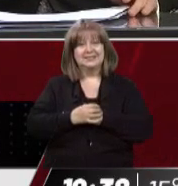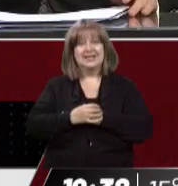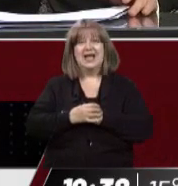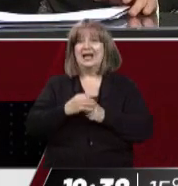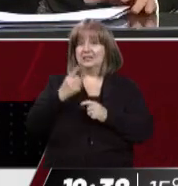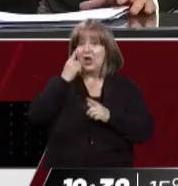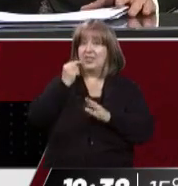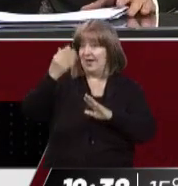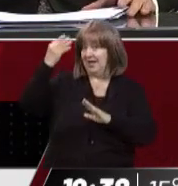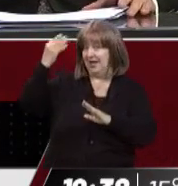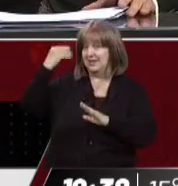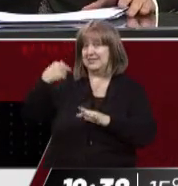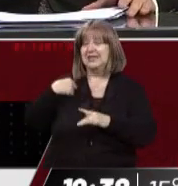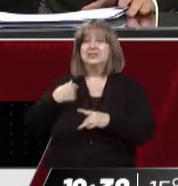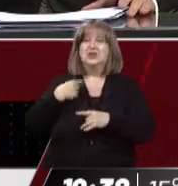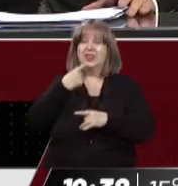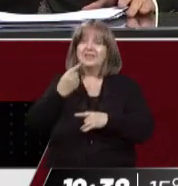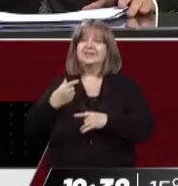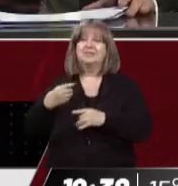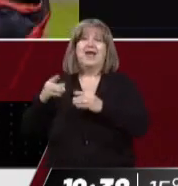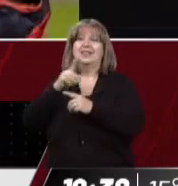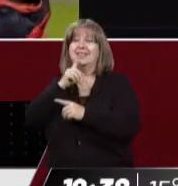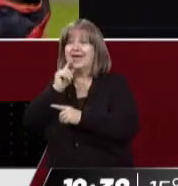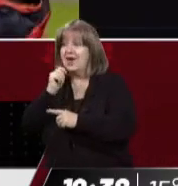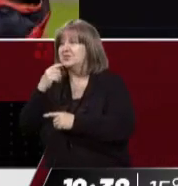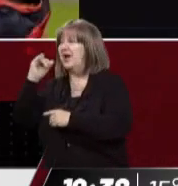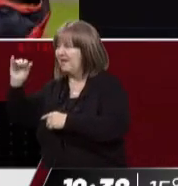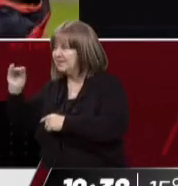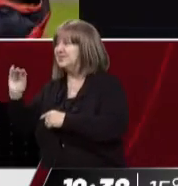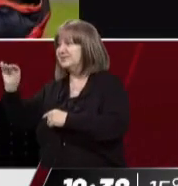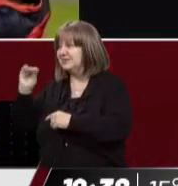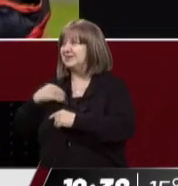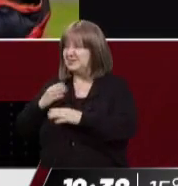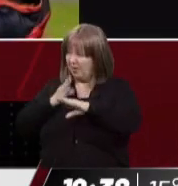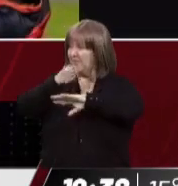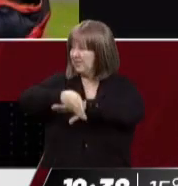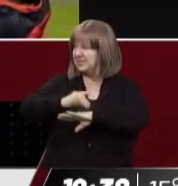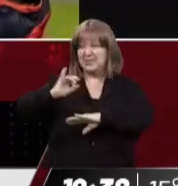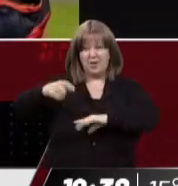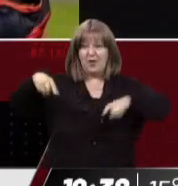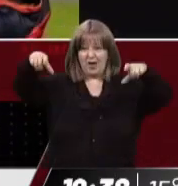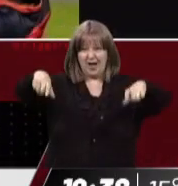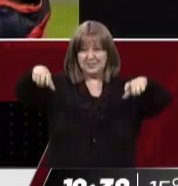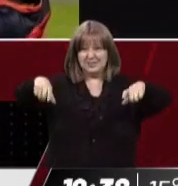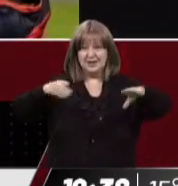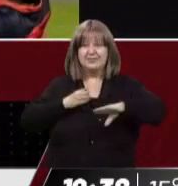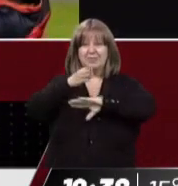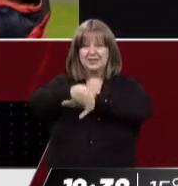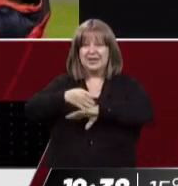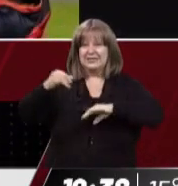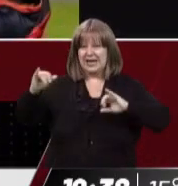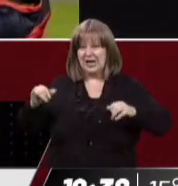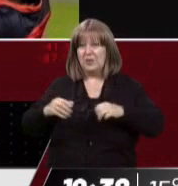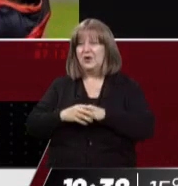Hace unos días atrás venía jodiendo con mis tíos y todo. Le dije, yo me voy a meter. Y pero lo